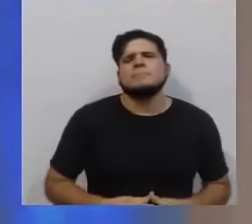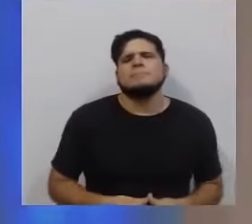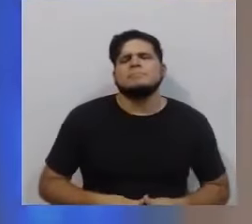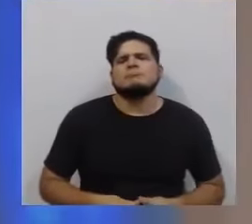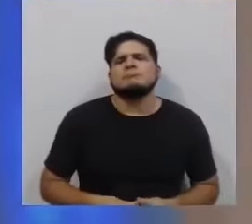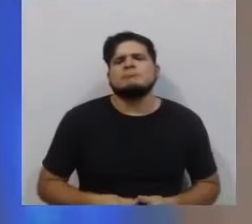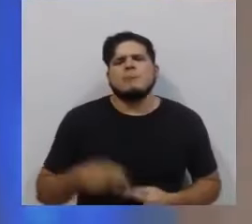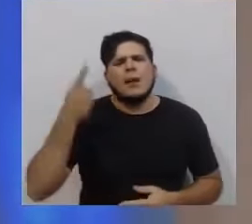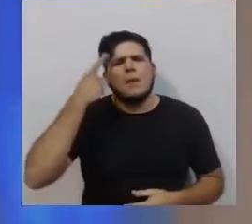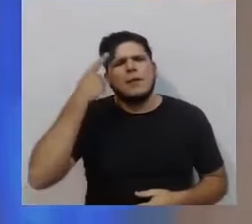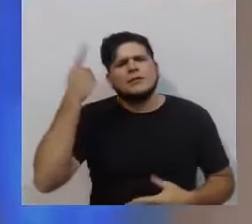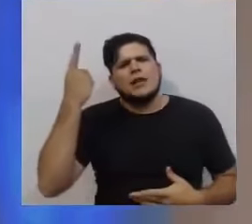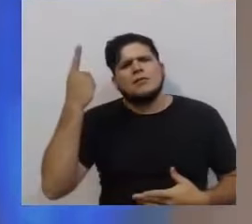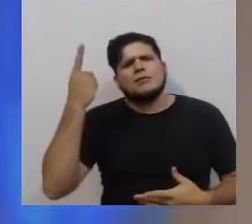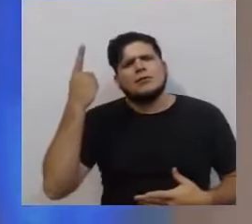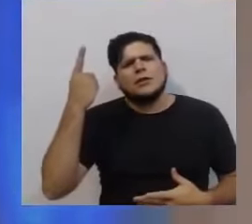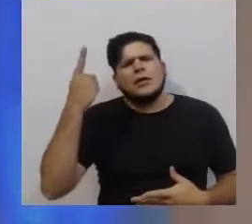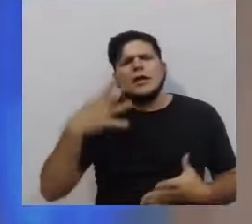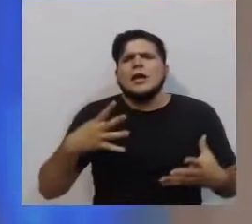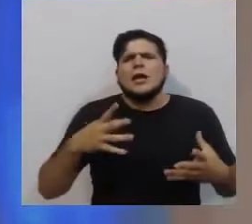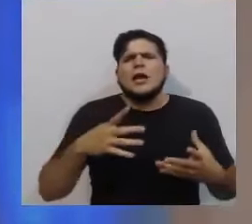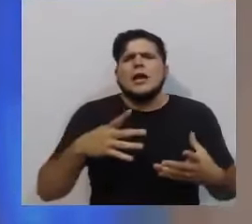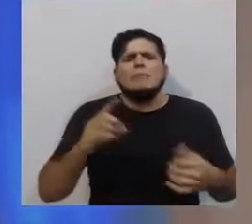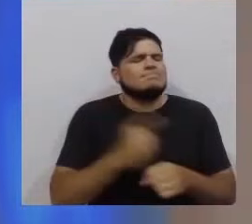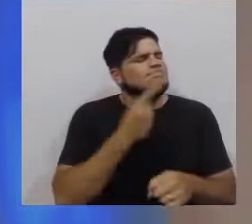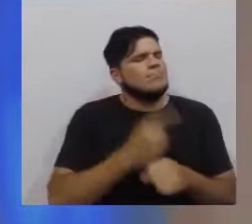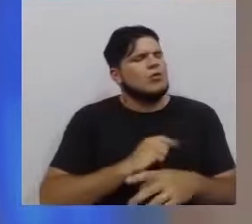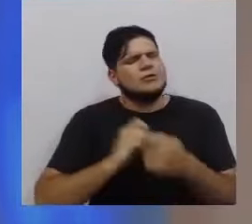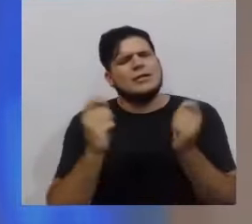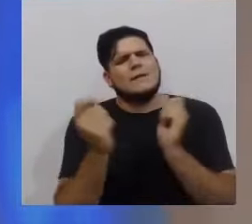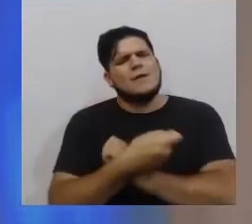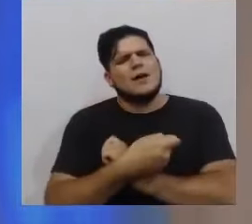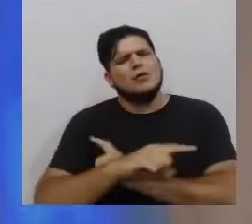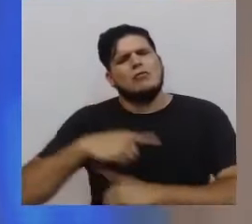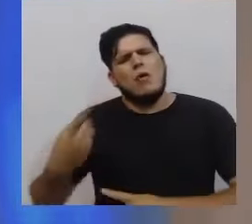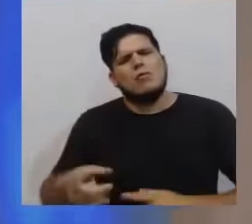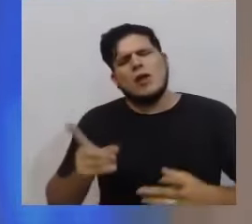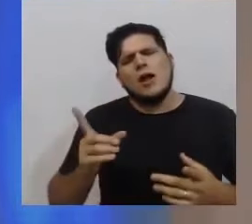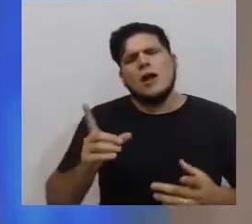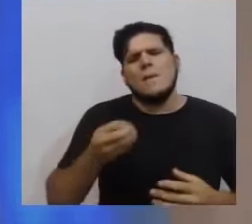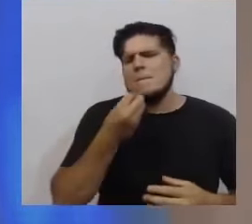la palabra de dios me dice otra cosa en él no hay nada difícil